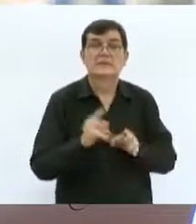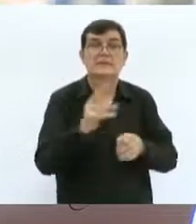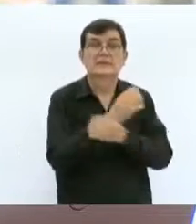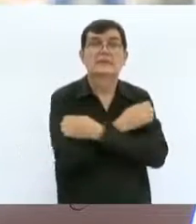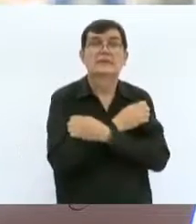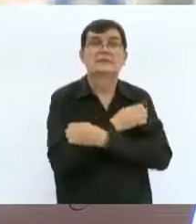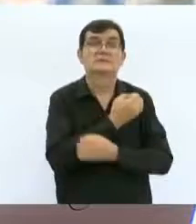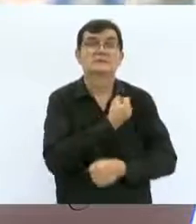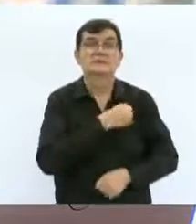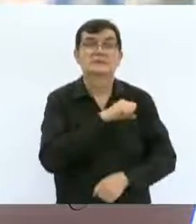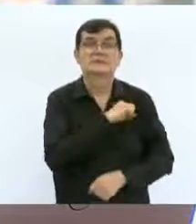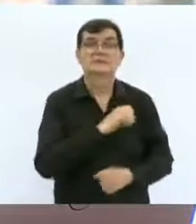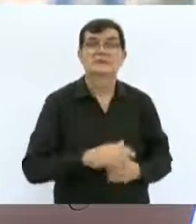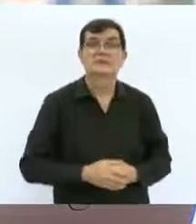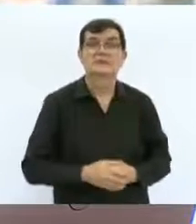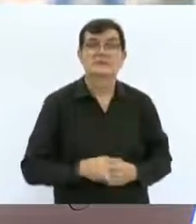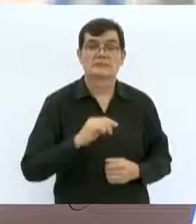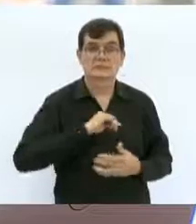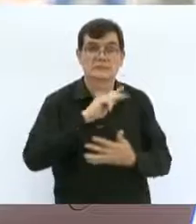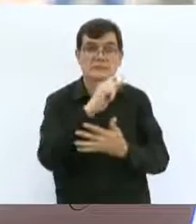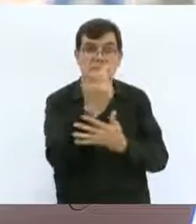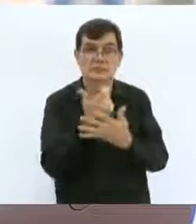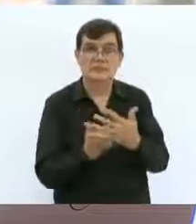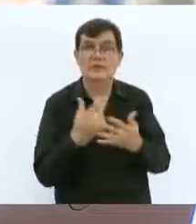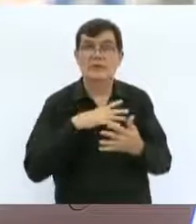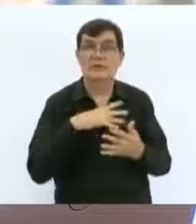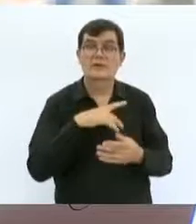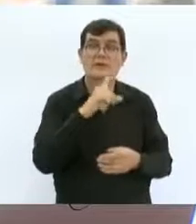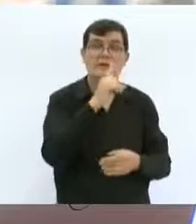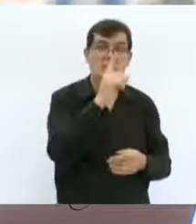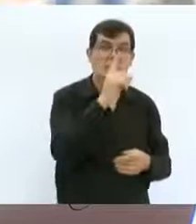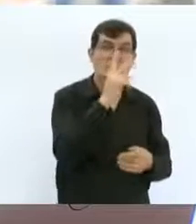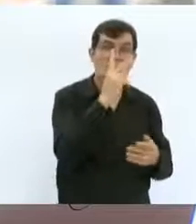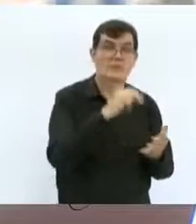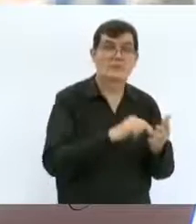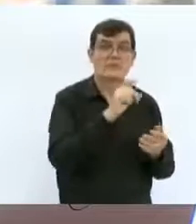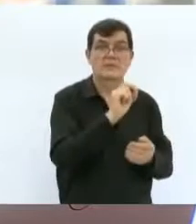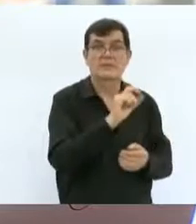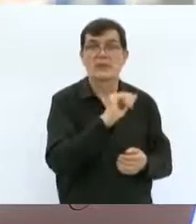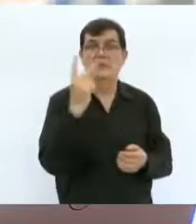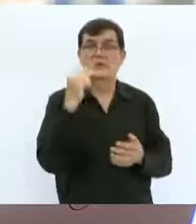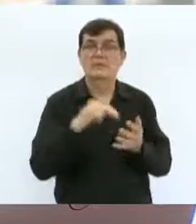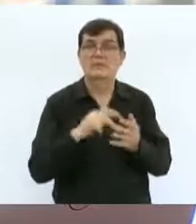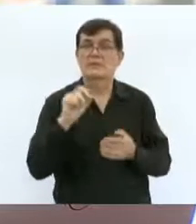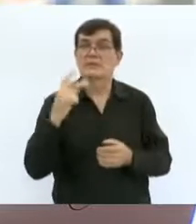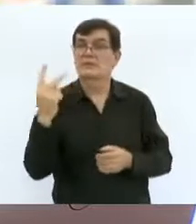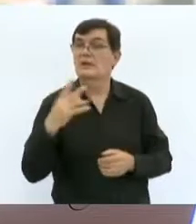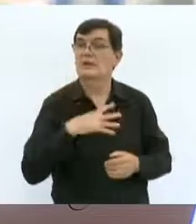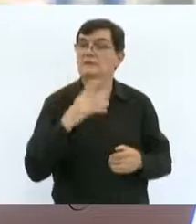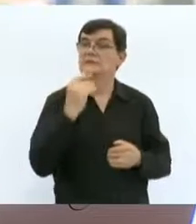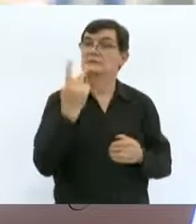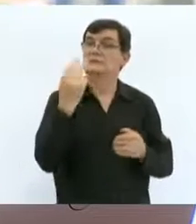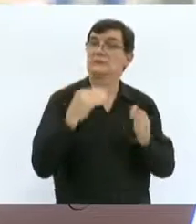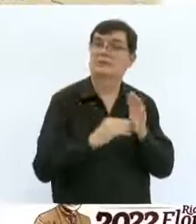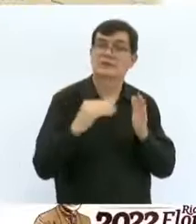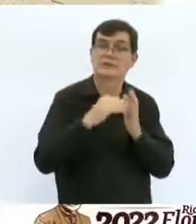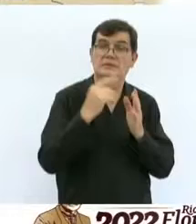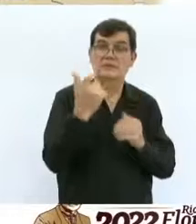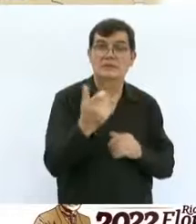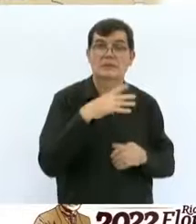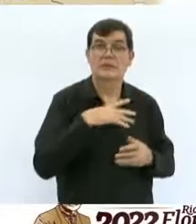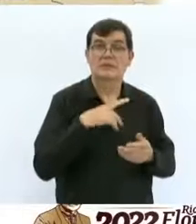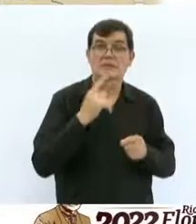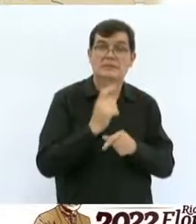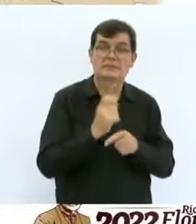y salud el presupuesto autorizado hacia 2022 es de mil 80 y 4.5 millones de pesos con